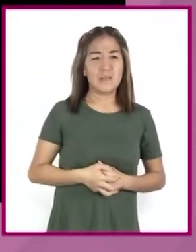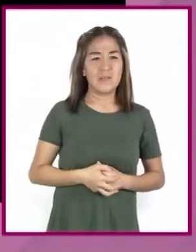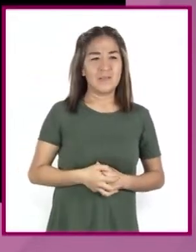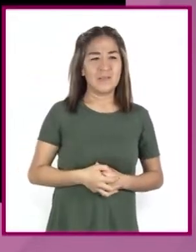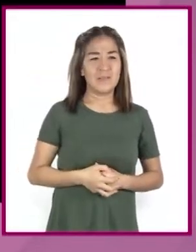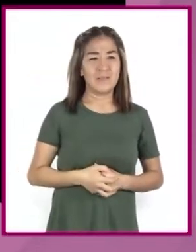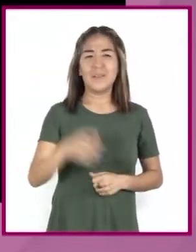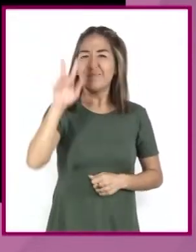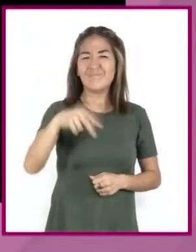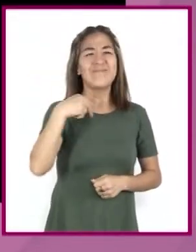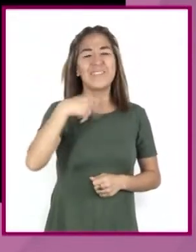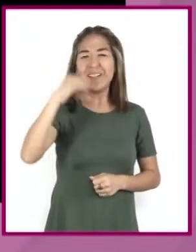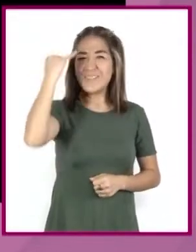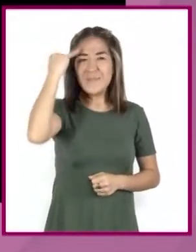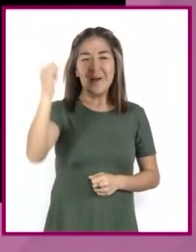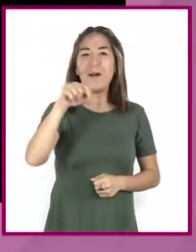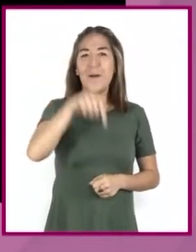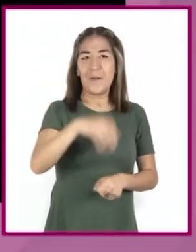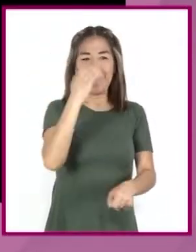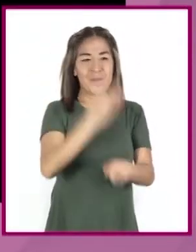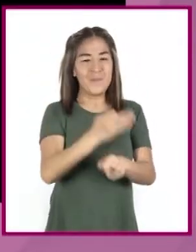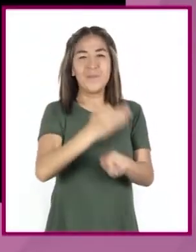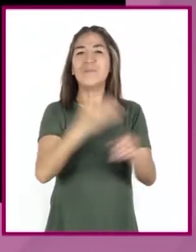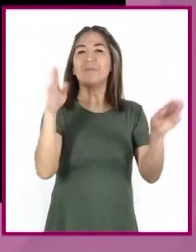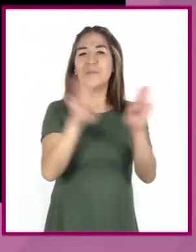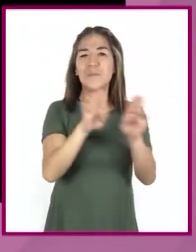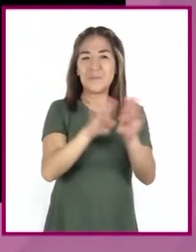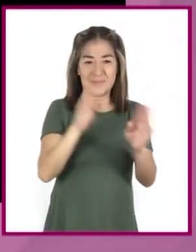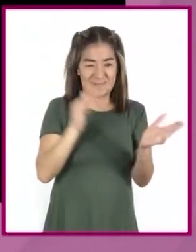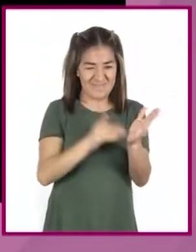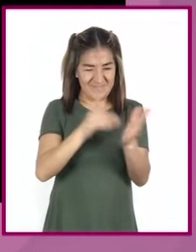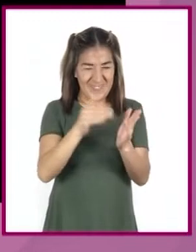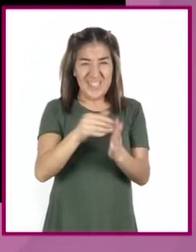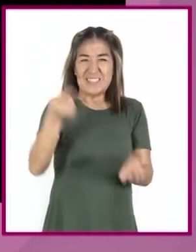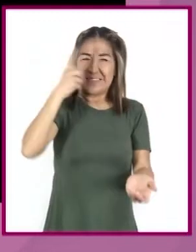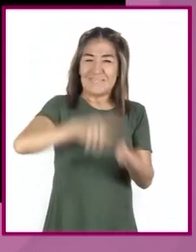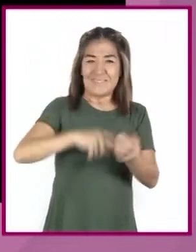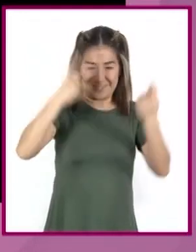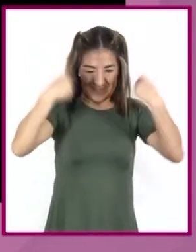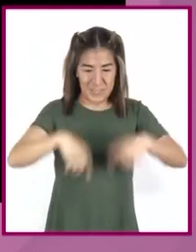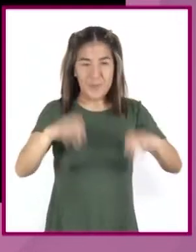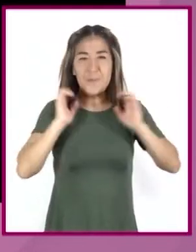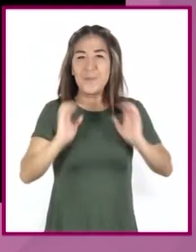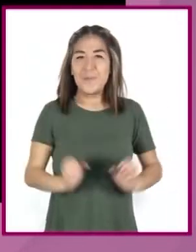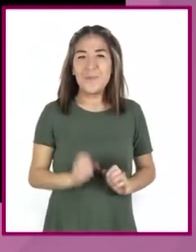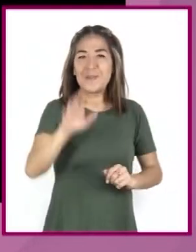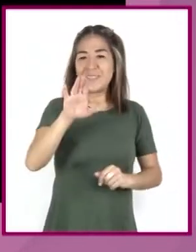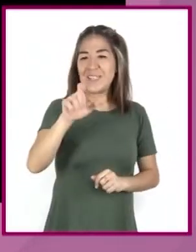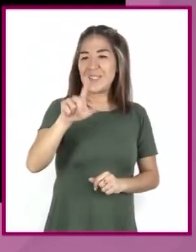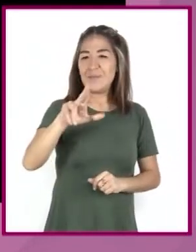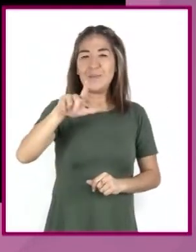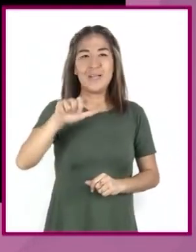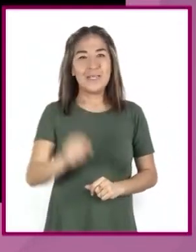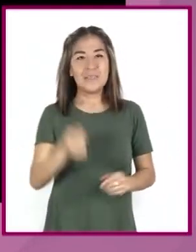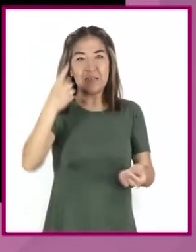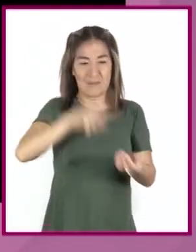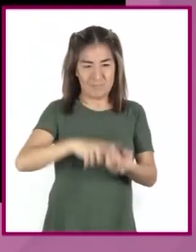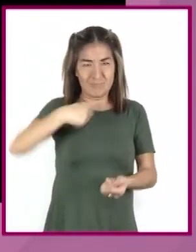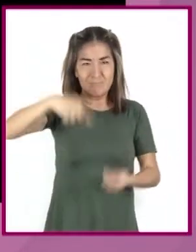no me puedo imaginar que estemos formados por millones de células y que cada una de ellas esté